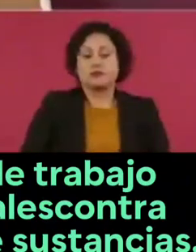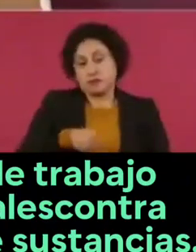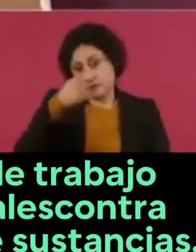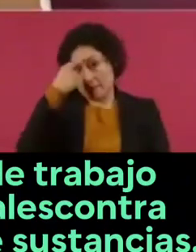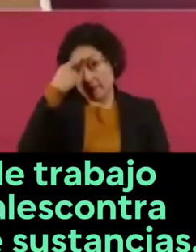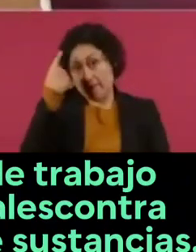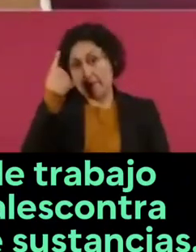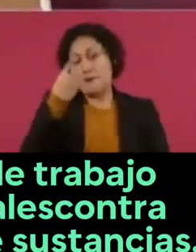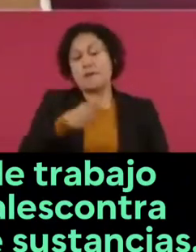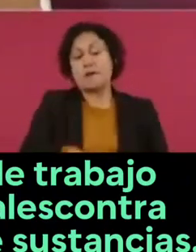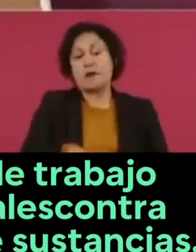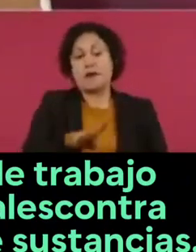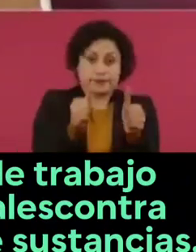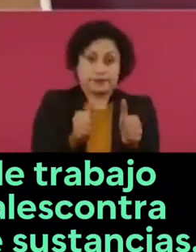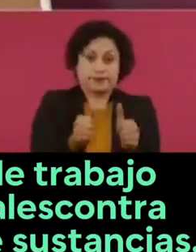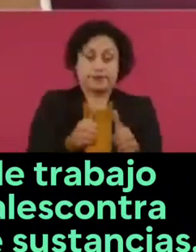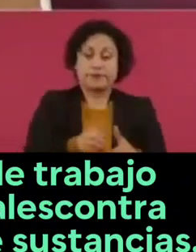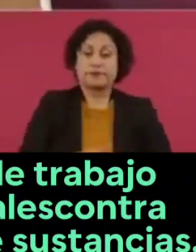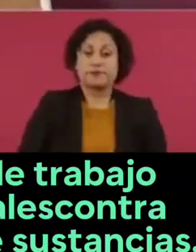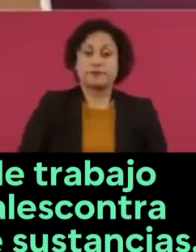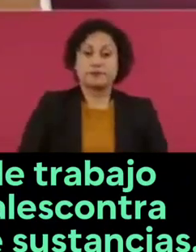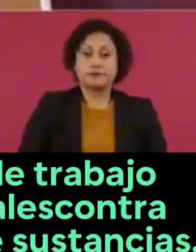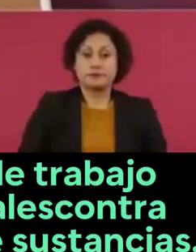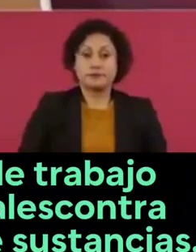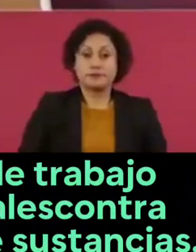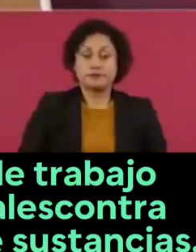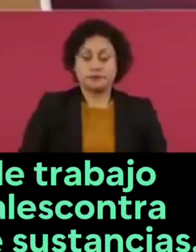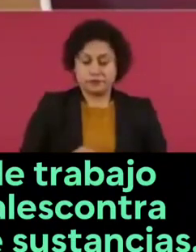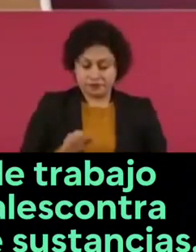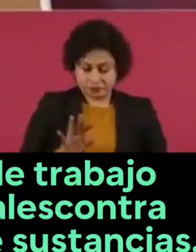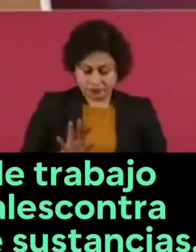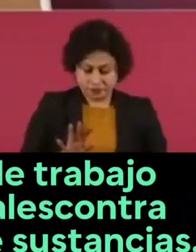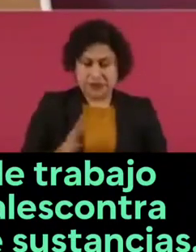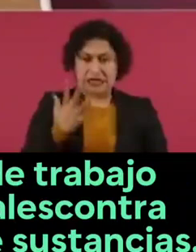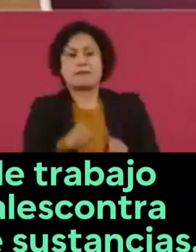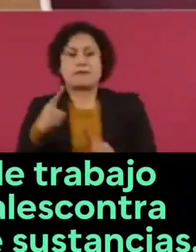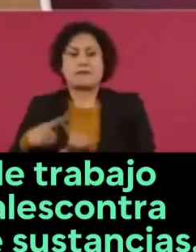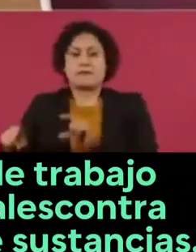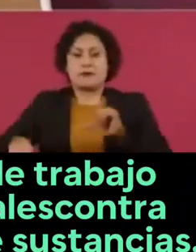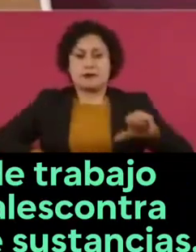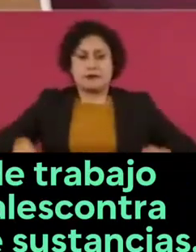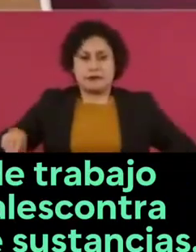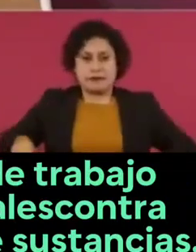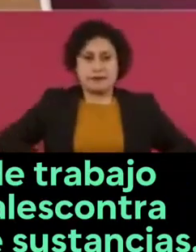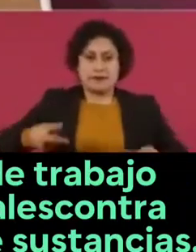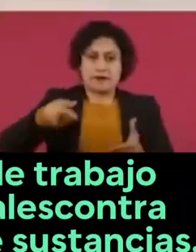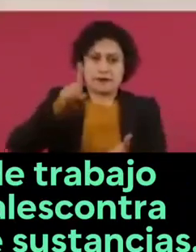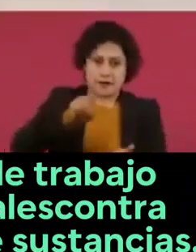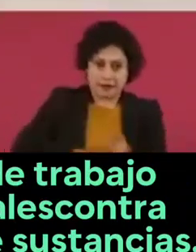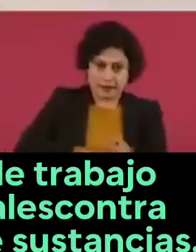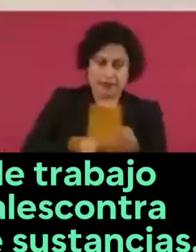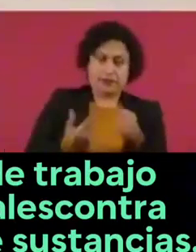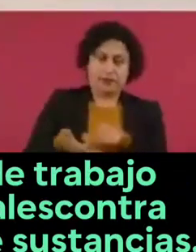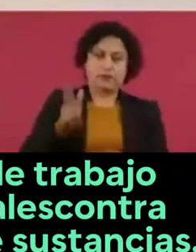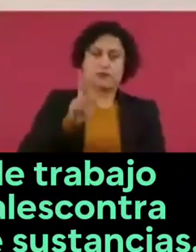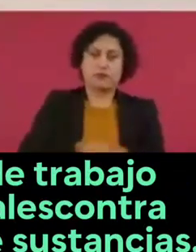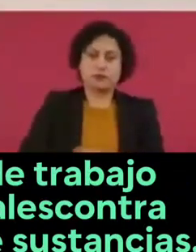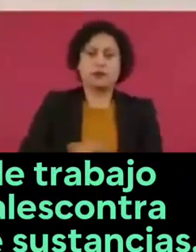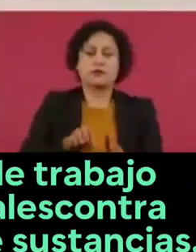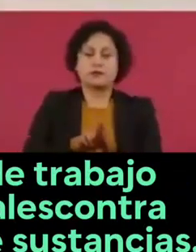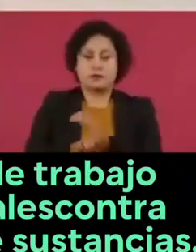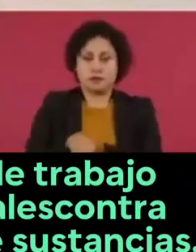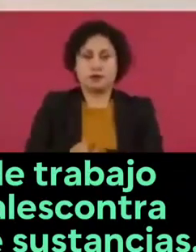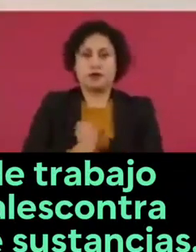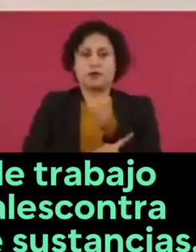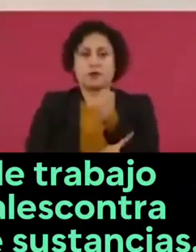atención a jóvenes. Son como 5 acciones. Es prevenir